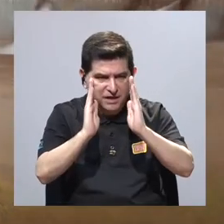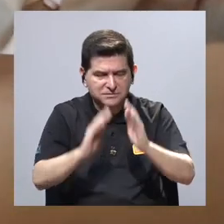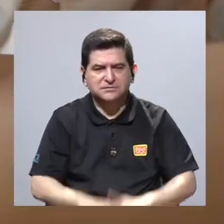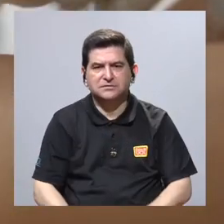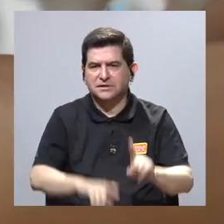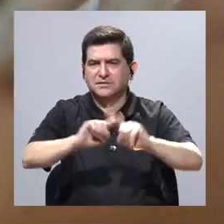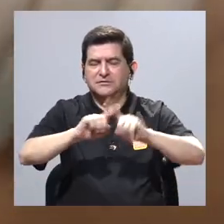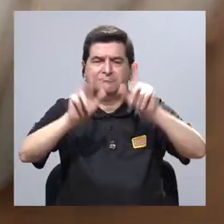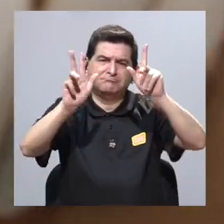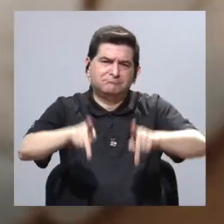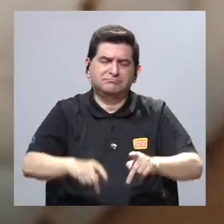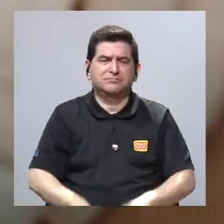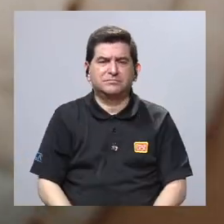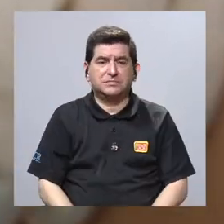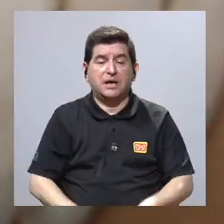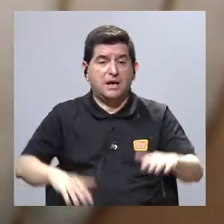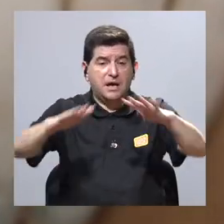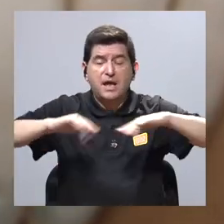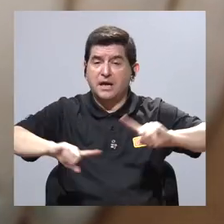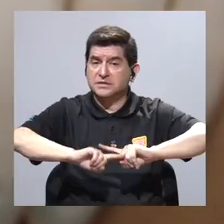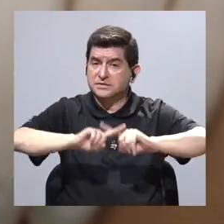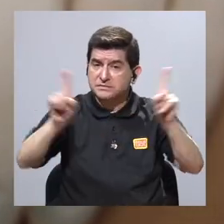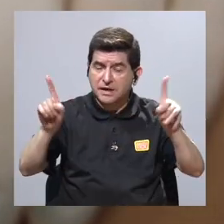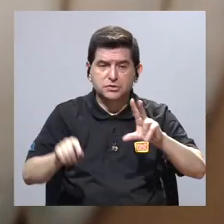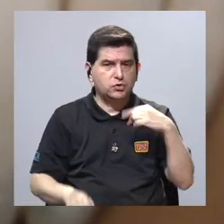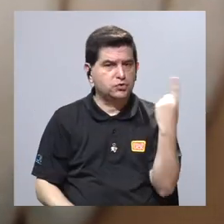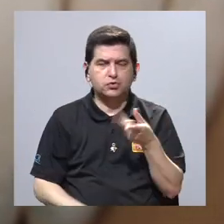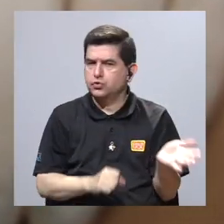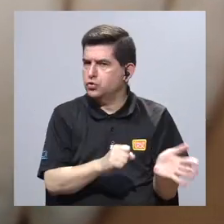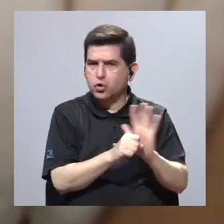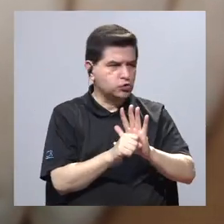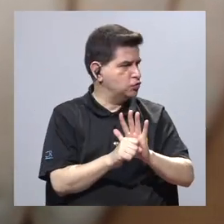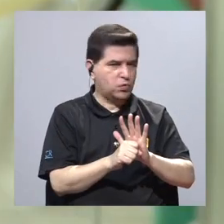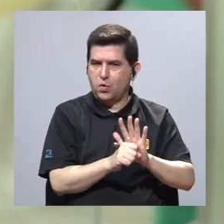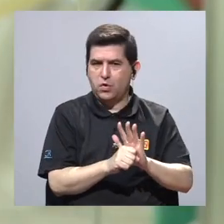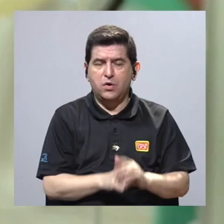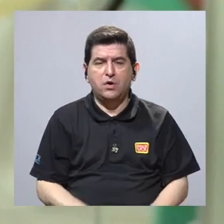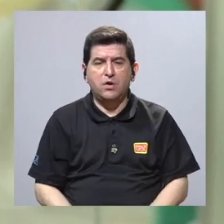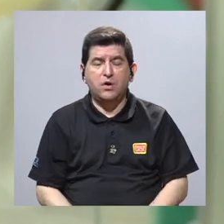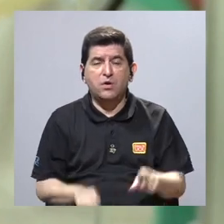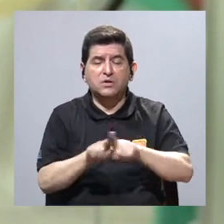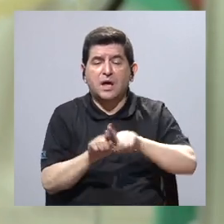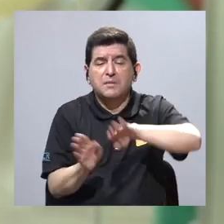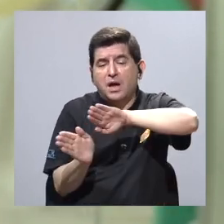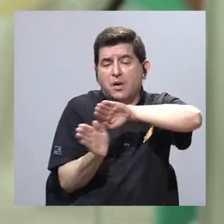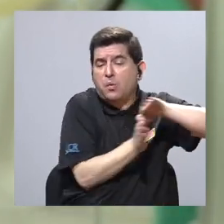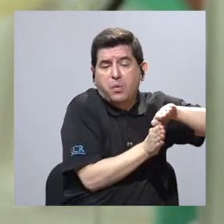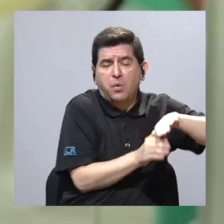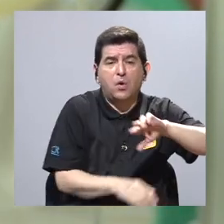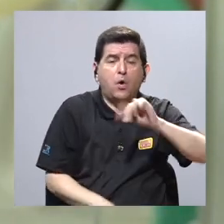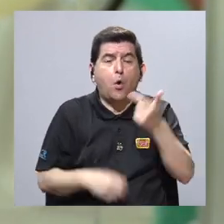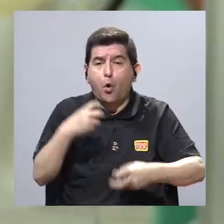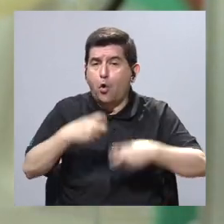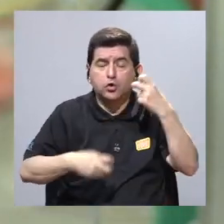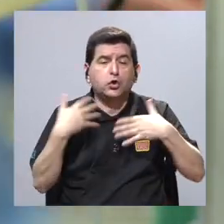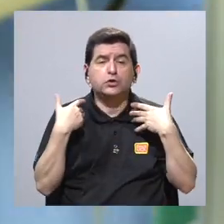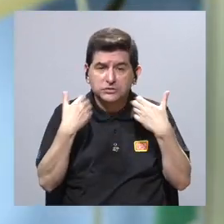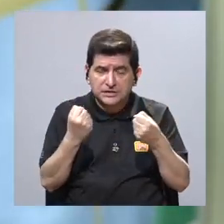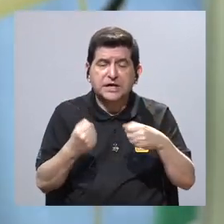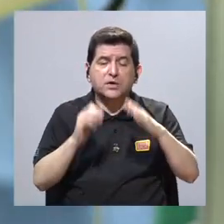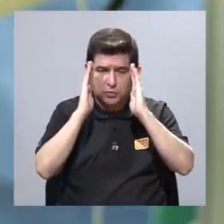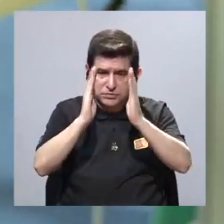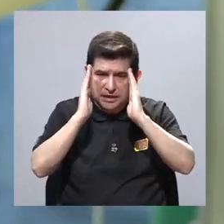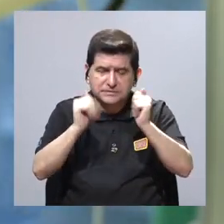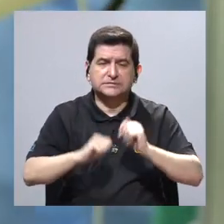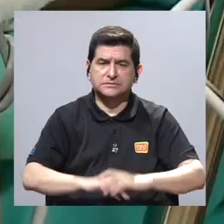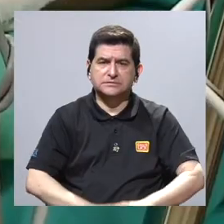de muchas personas en muchos ámbitos, no solamente por COVID-19, sino que se van dejando de lado otros problemas que también debemos